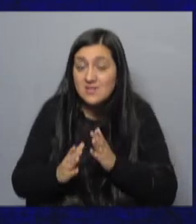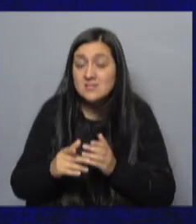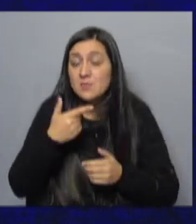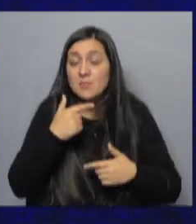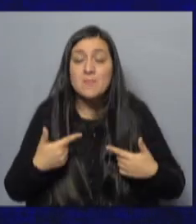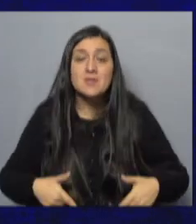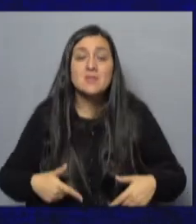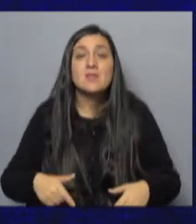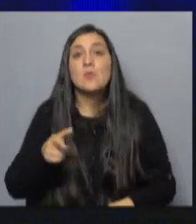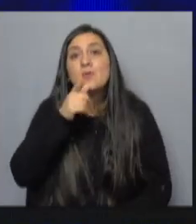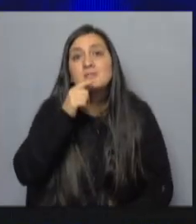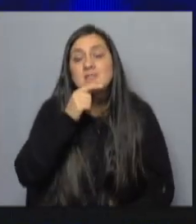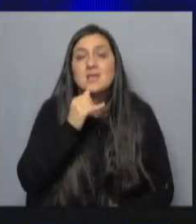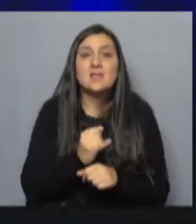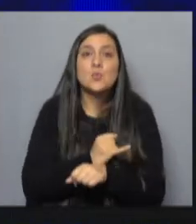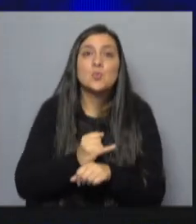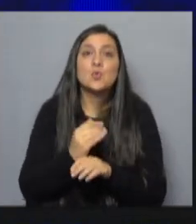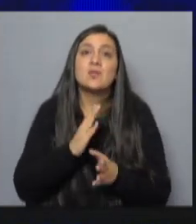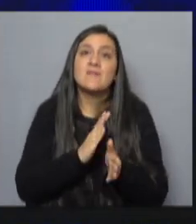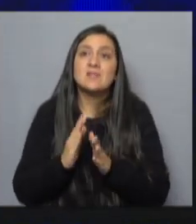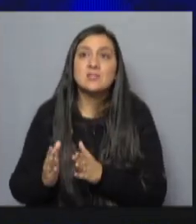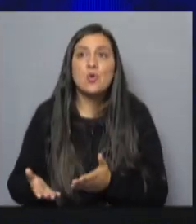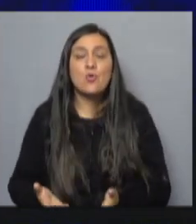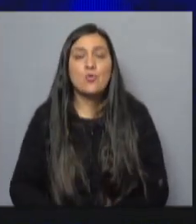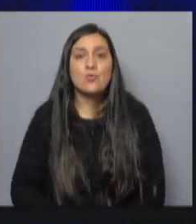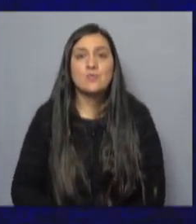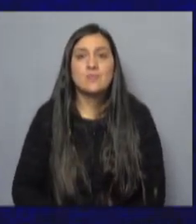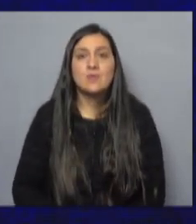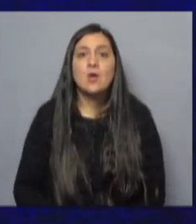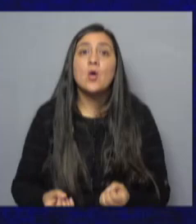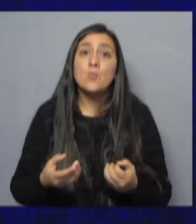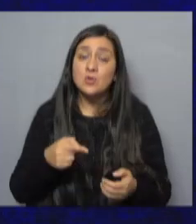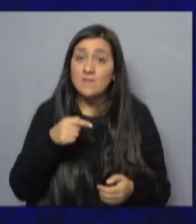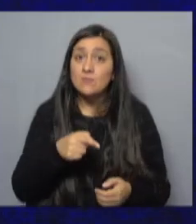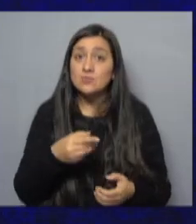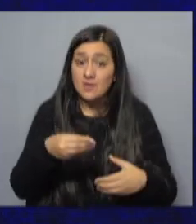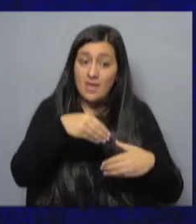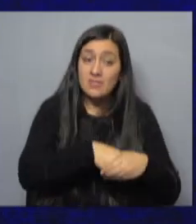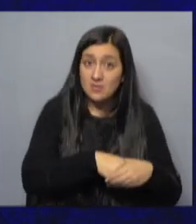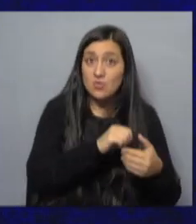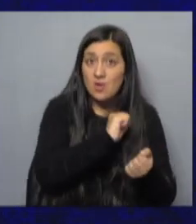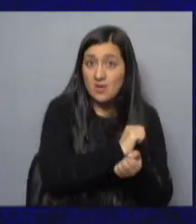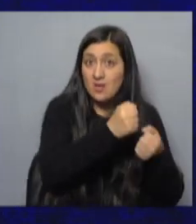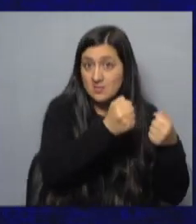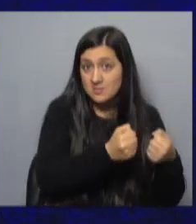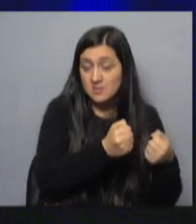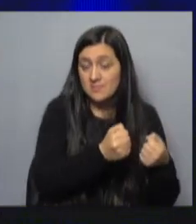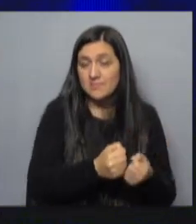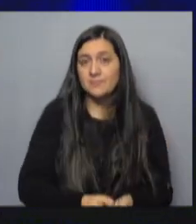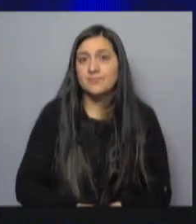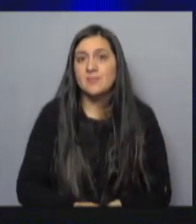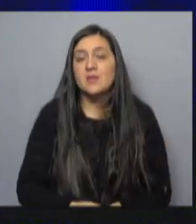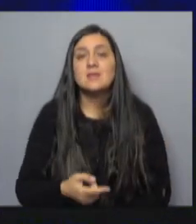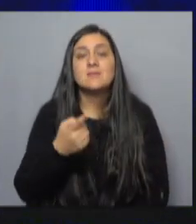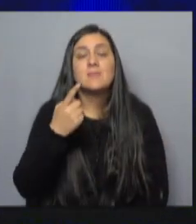Interior, Instituto Nacional de Rehabilitación. Digo porque vos pasaste por el sistema carcelario, diste una